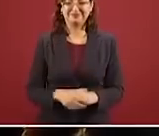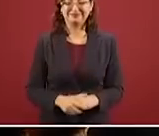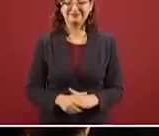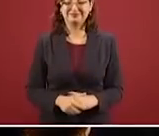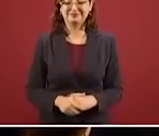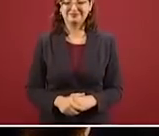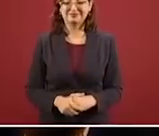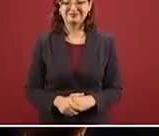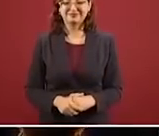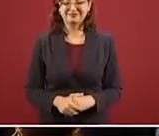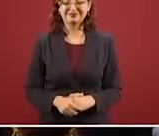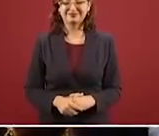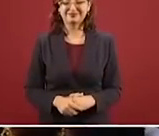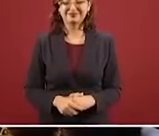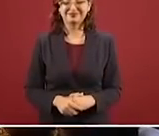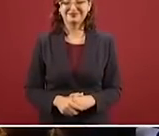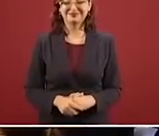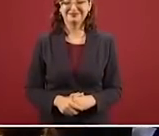el año próximo.